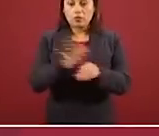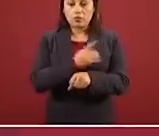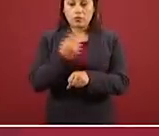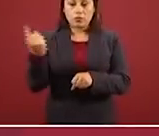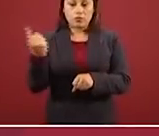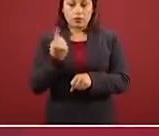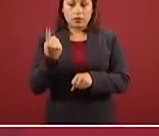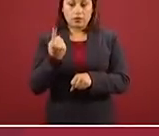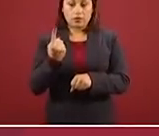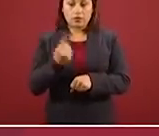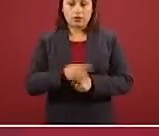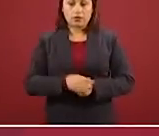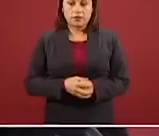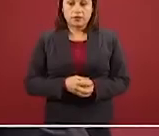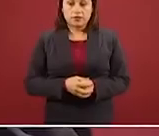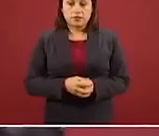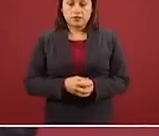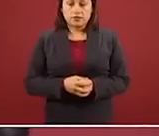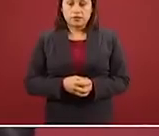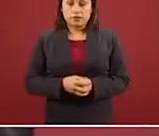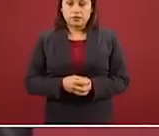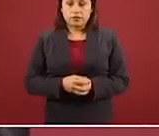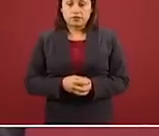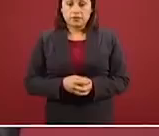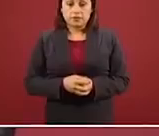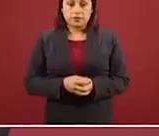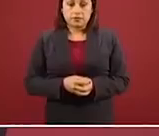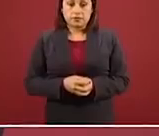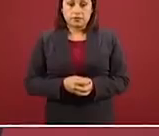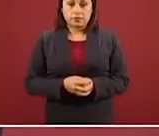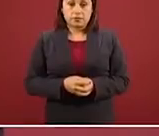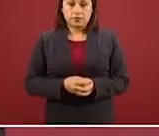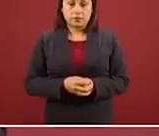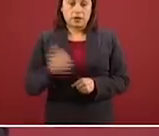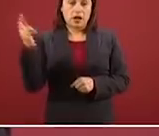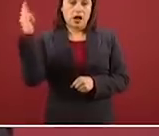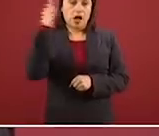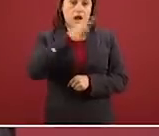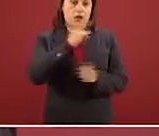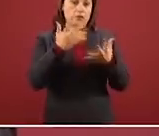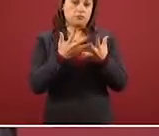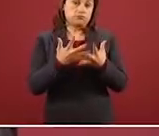de un avión muy grande,